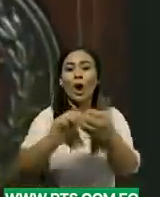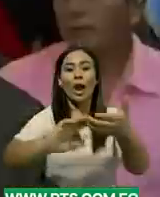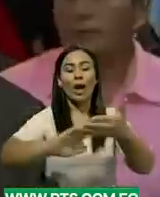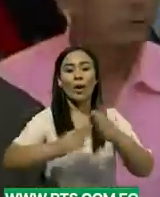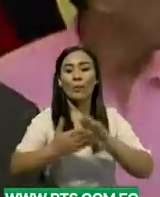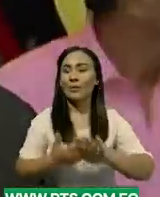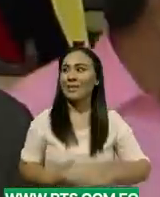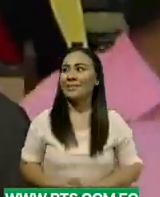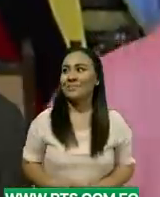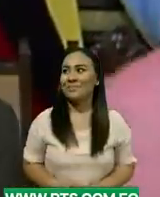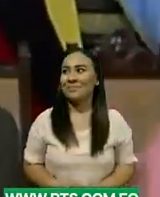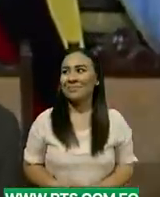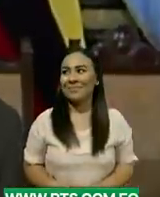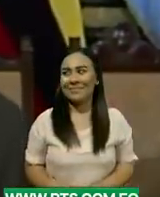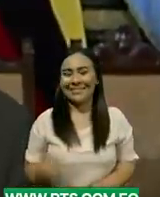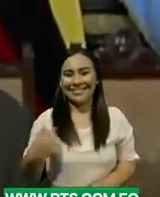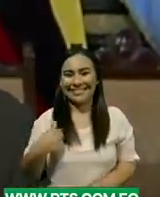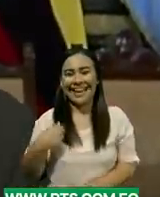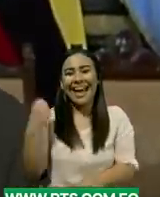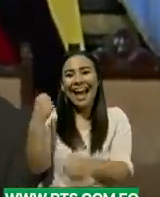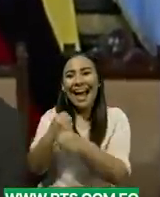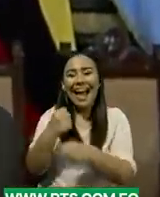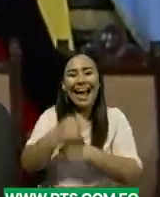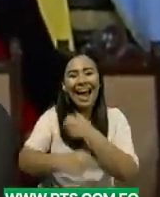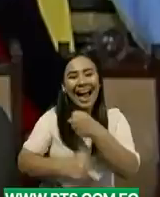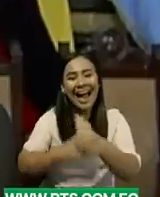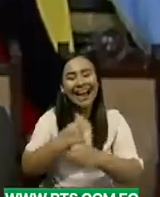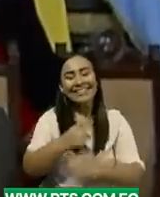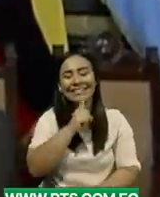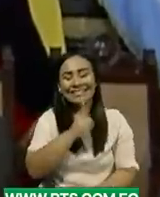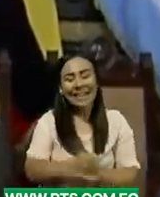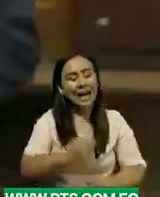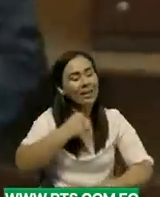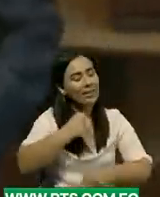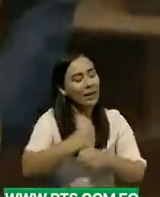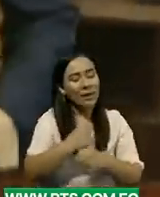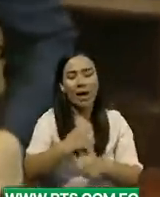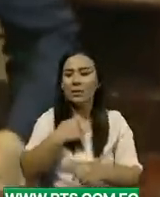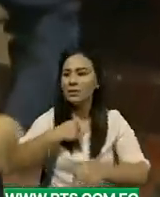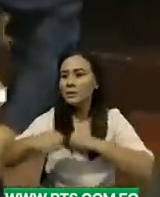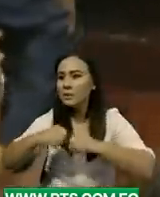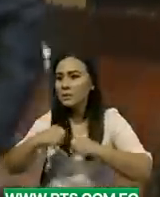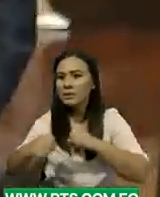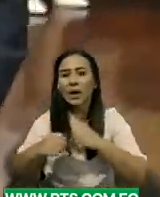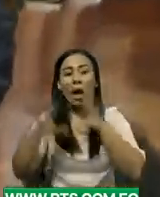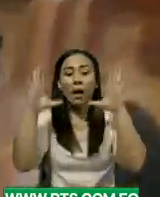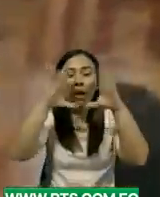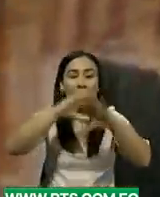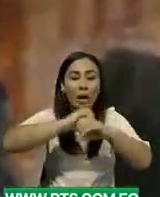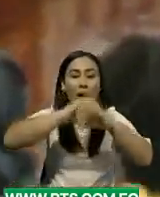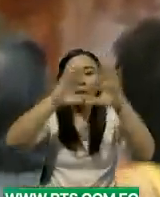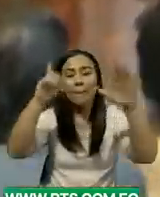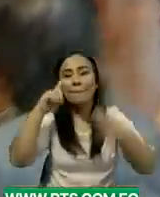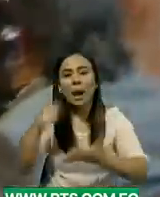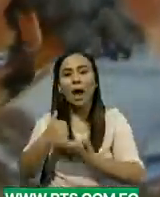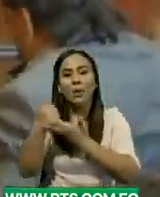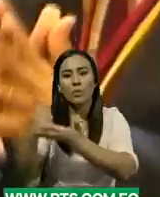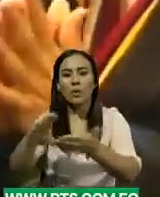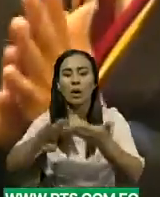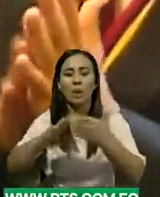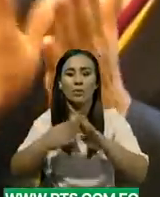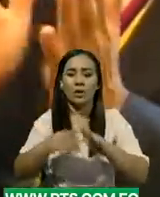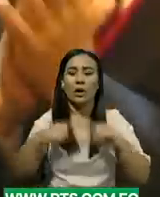comunidad. Es lo que uno cosecha, ¿no? Con tantos años de sacrificio, trabajando arduamente en pos de la sociedad, de la